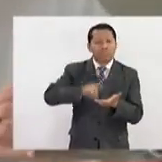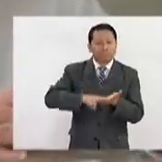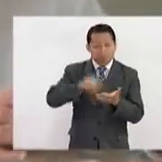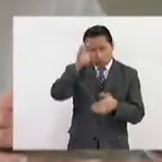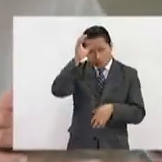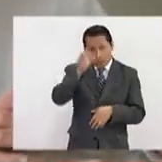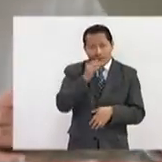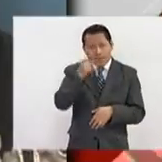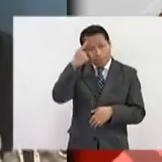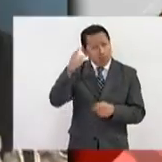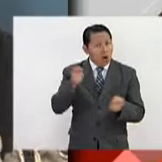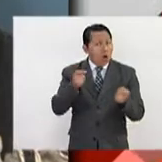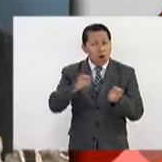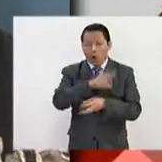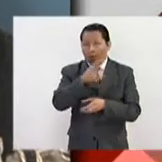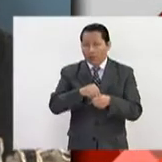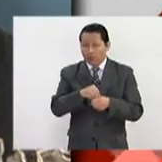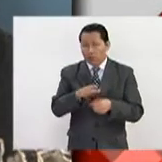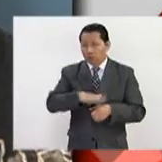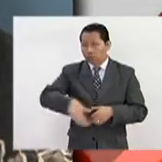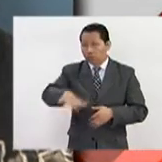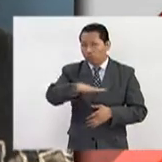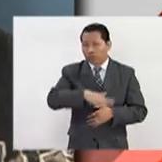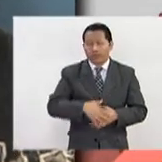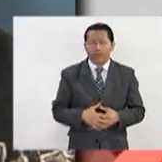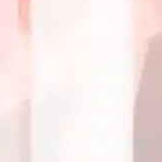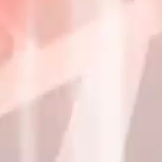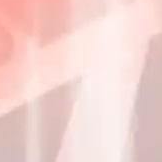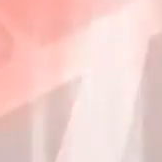de tener control total del Estado.